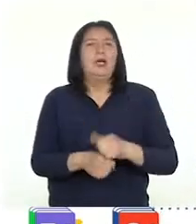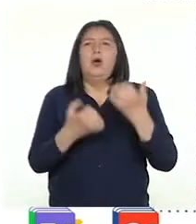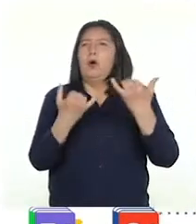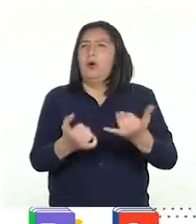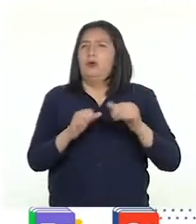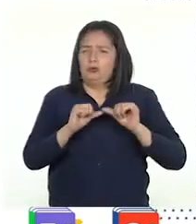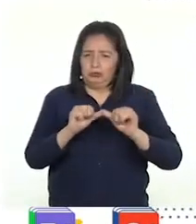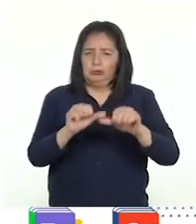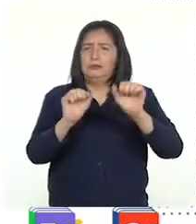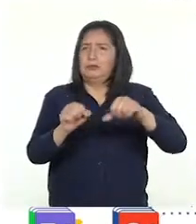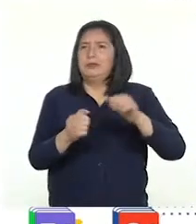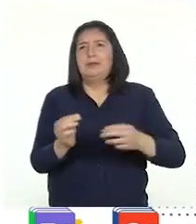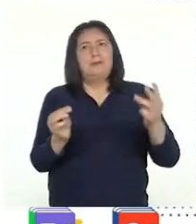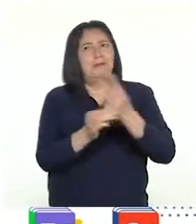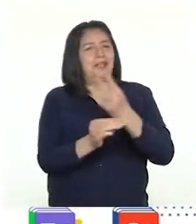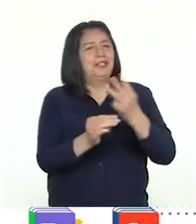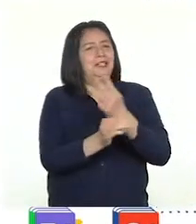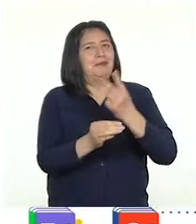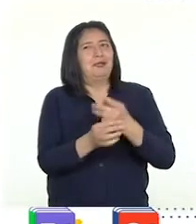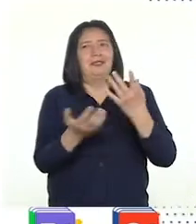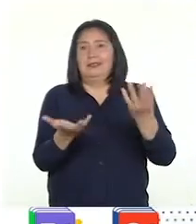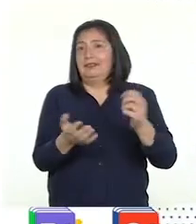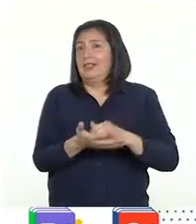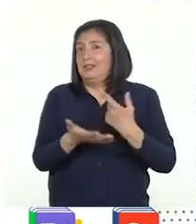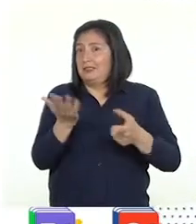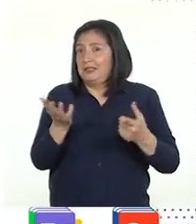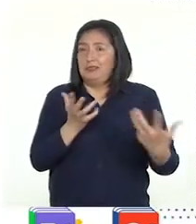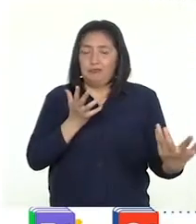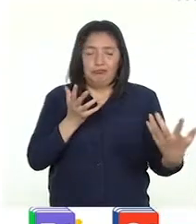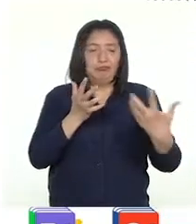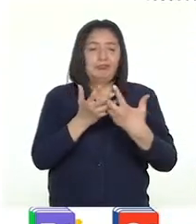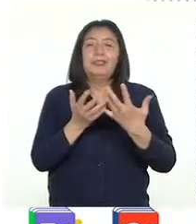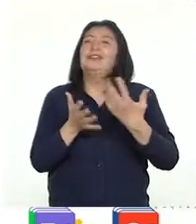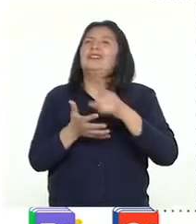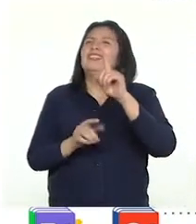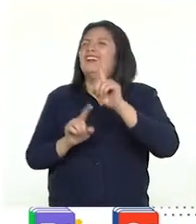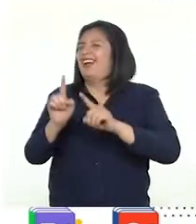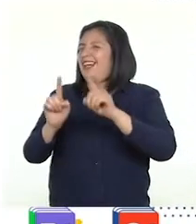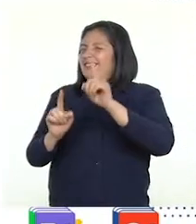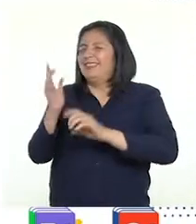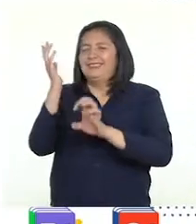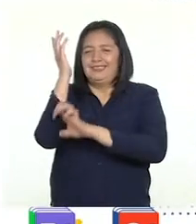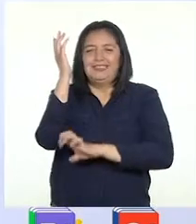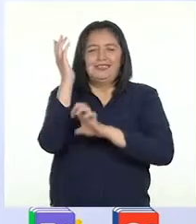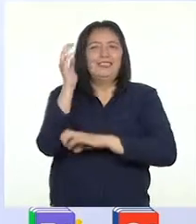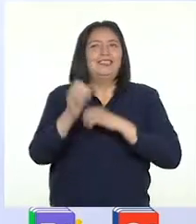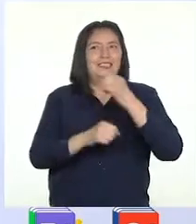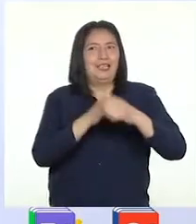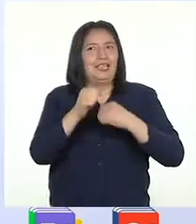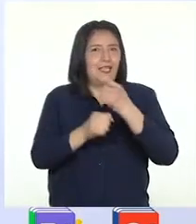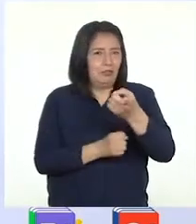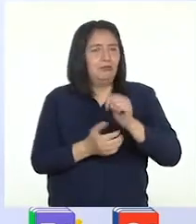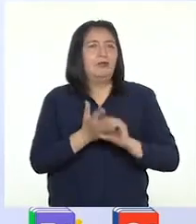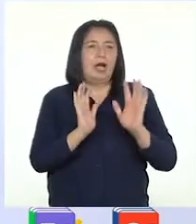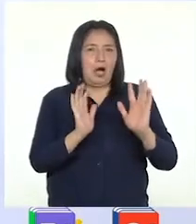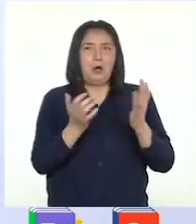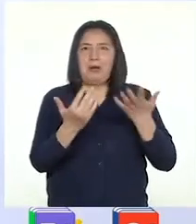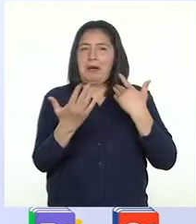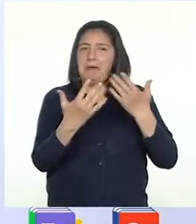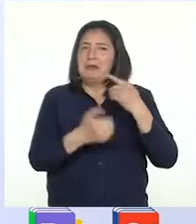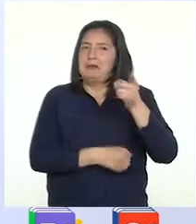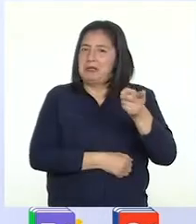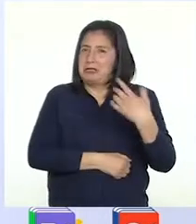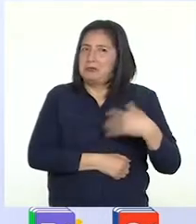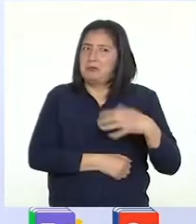Hoy continuaremos haciendo matemática a partir de actividades que se realizan en determinadas estaciones del año. Esta mañana hablaremos sobre